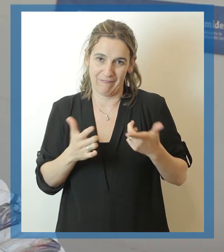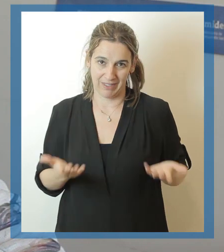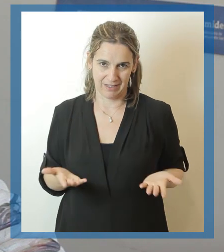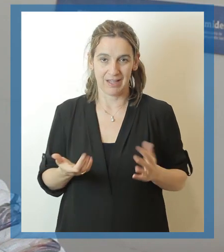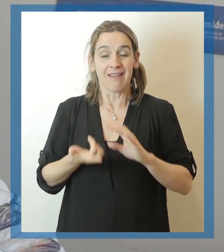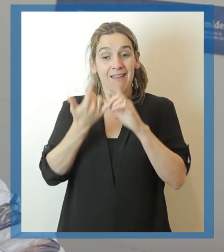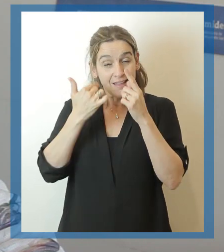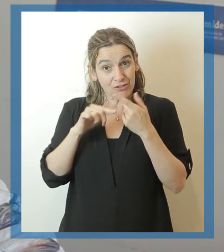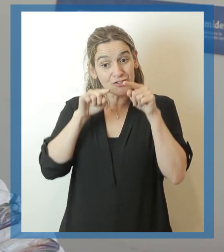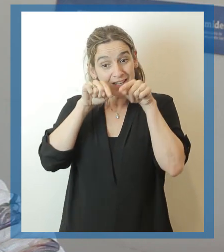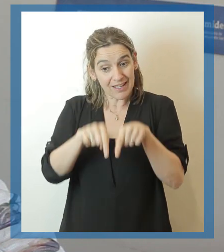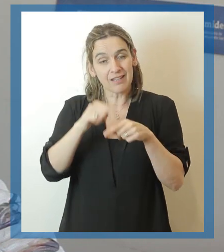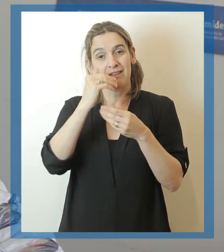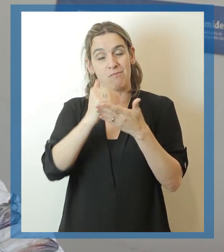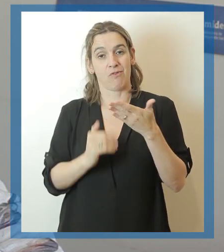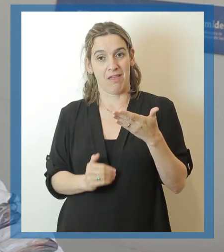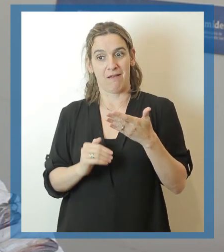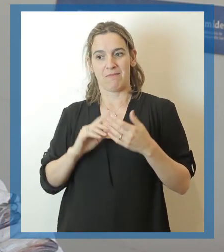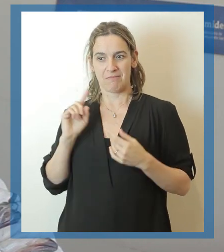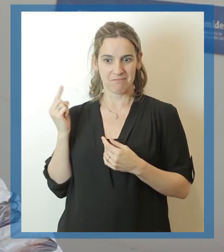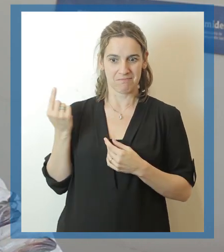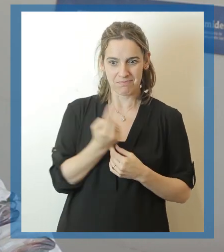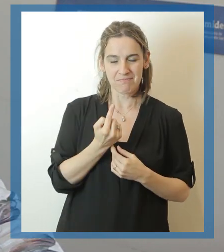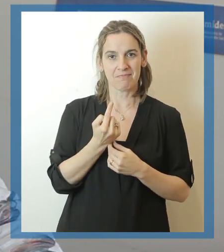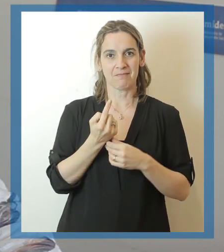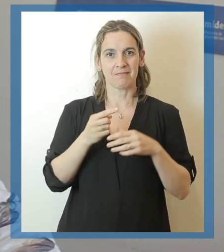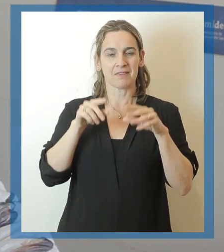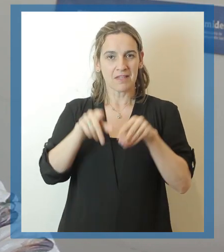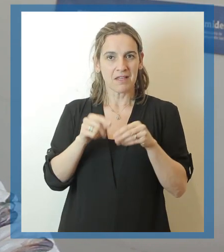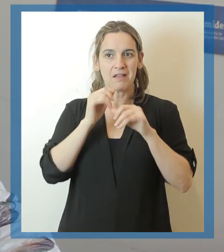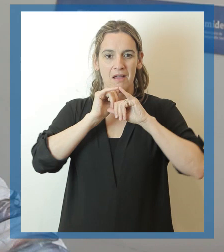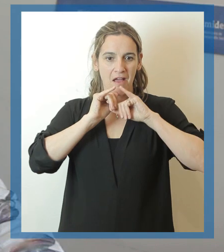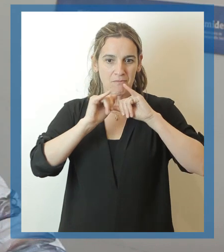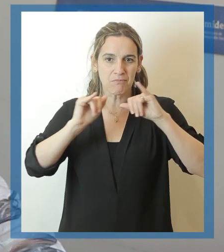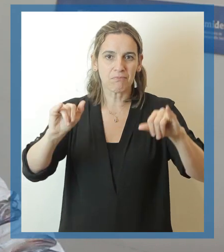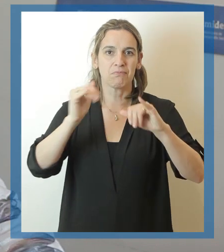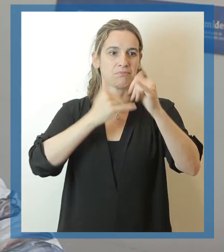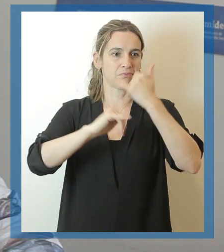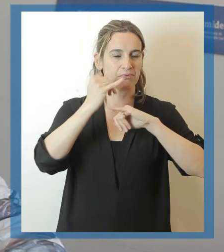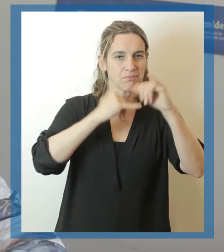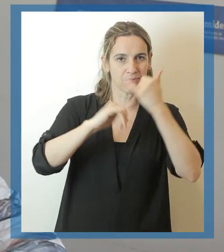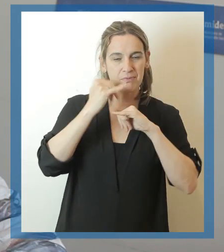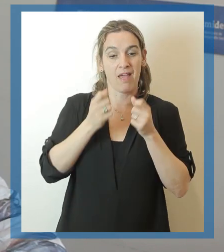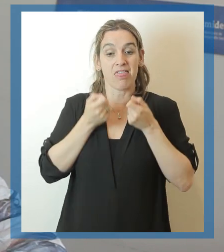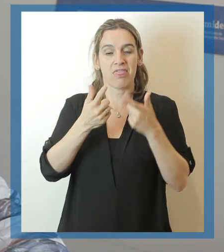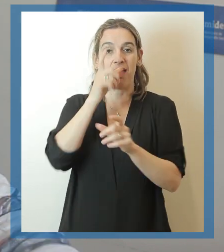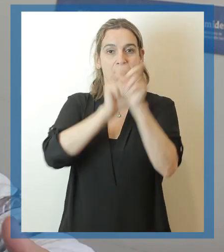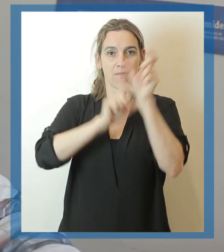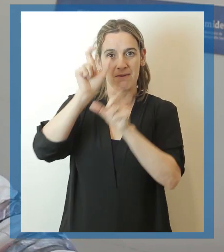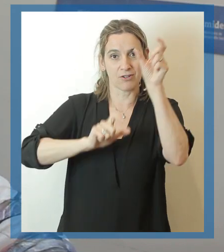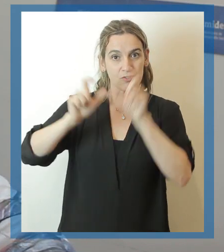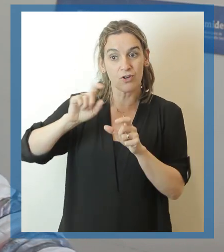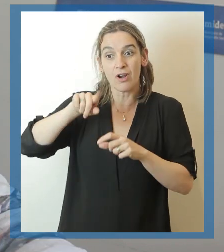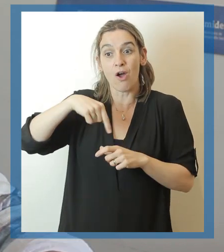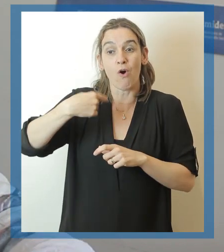trabajos registrados en la Seguridad Social. Entonces, este programa vino a